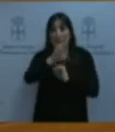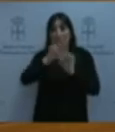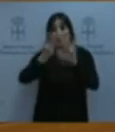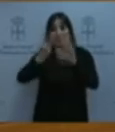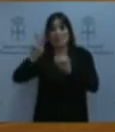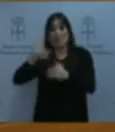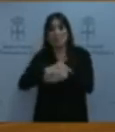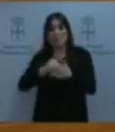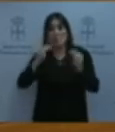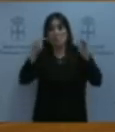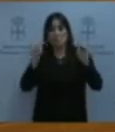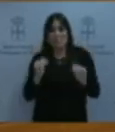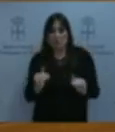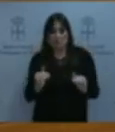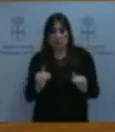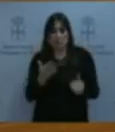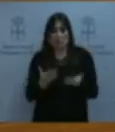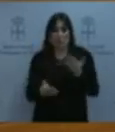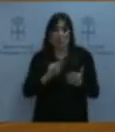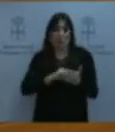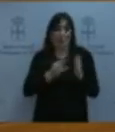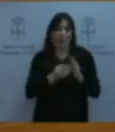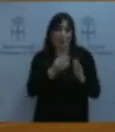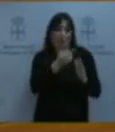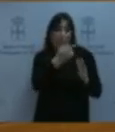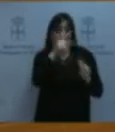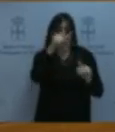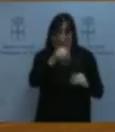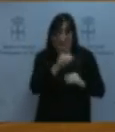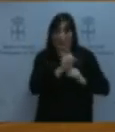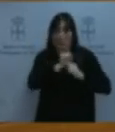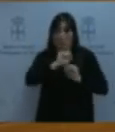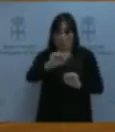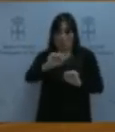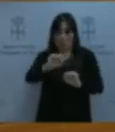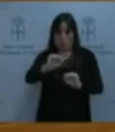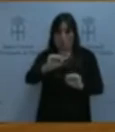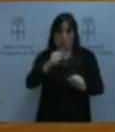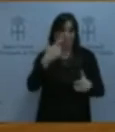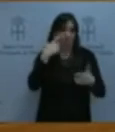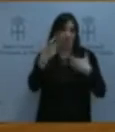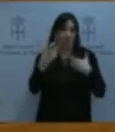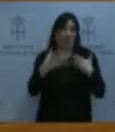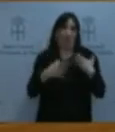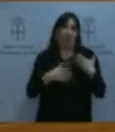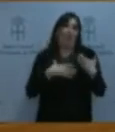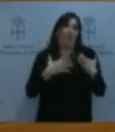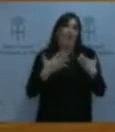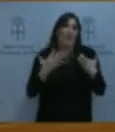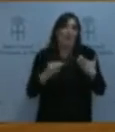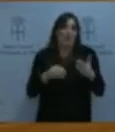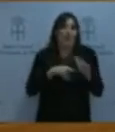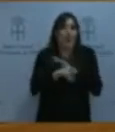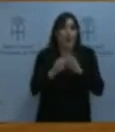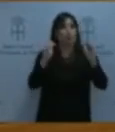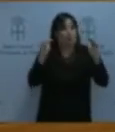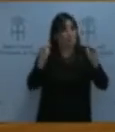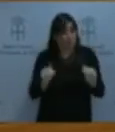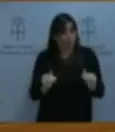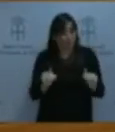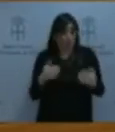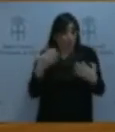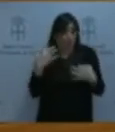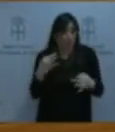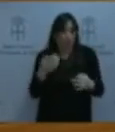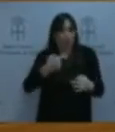rechazó esta Cámara, y es evidente que habrá una merma de recursos que intentaremos paliar con los proyectos de